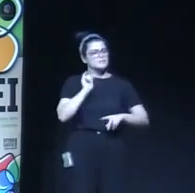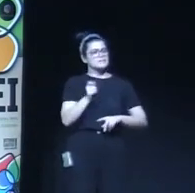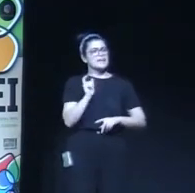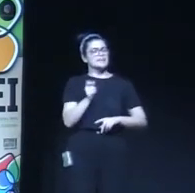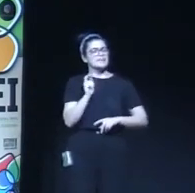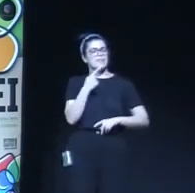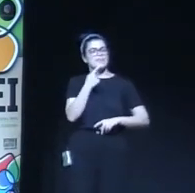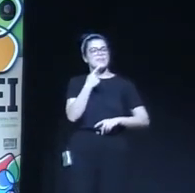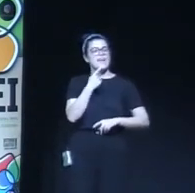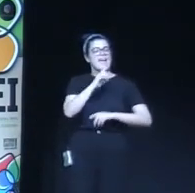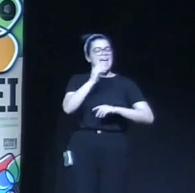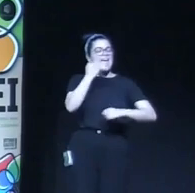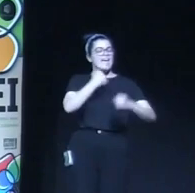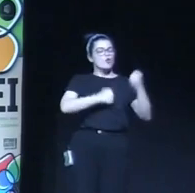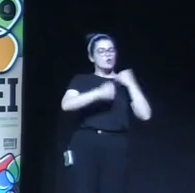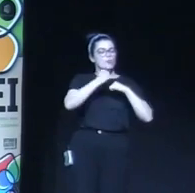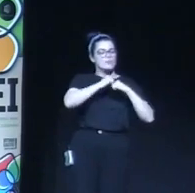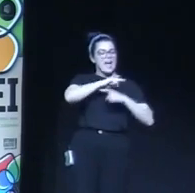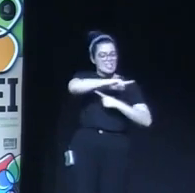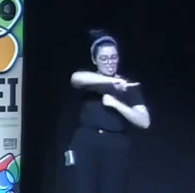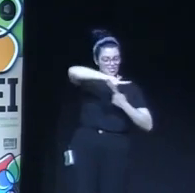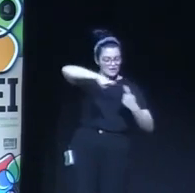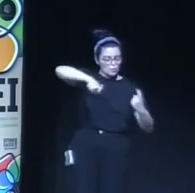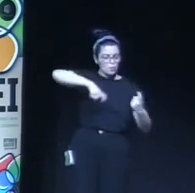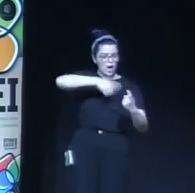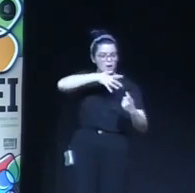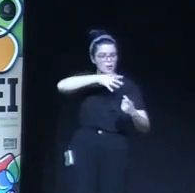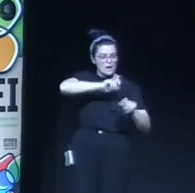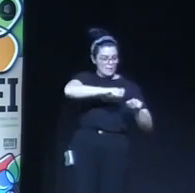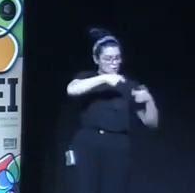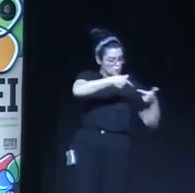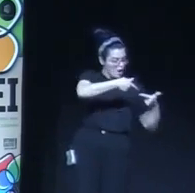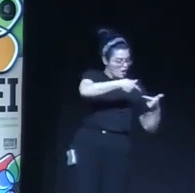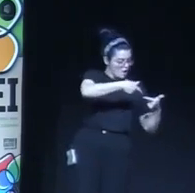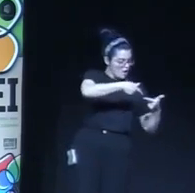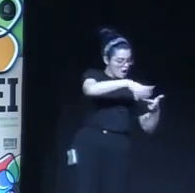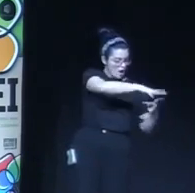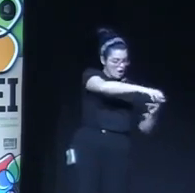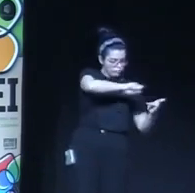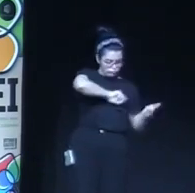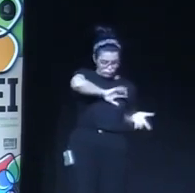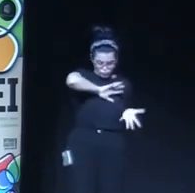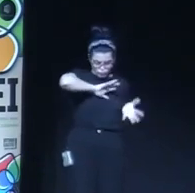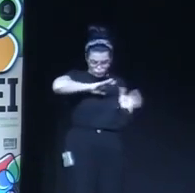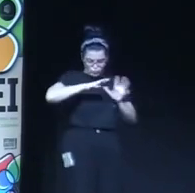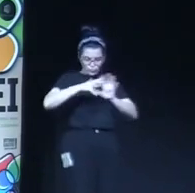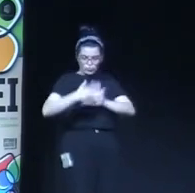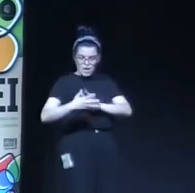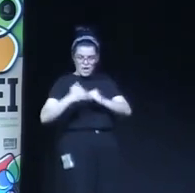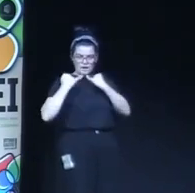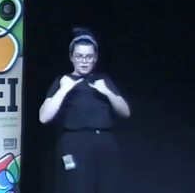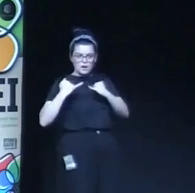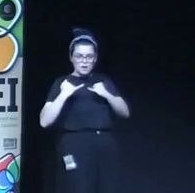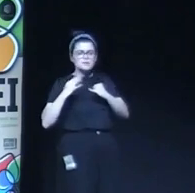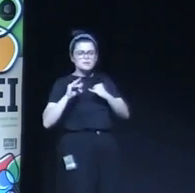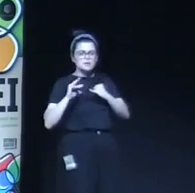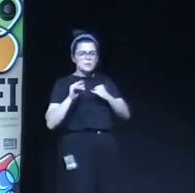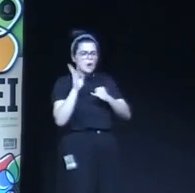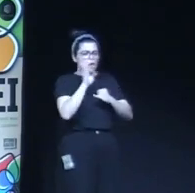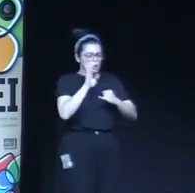palabra economía circular, porque tú coges la basura y la transformas en energía. ¿Y lo que ha tirado por el camino?